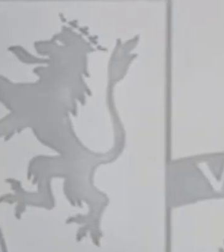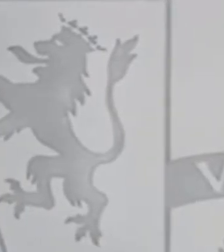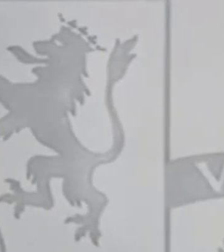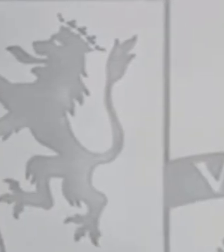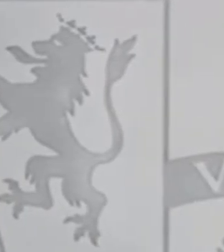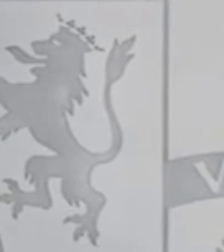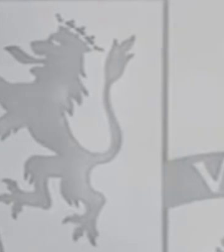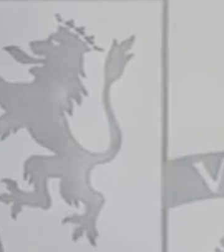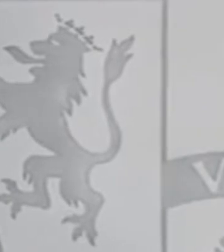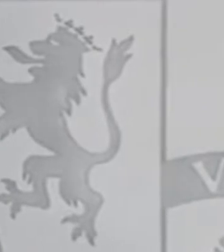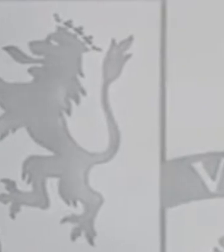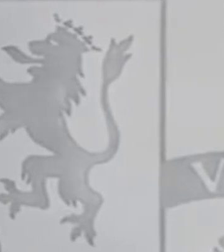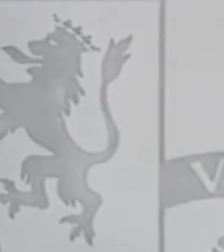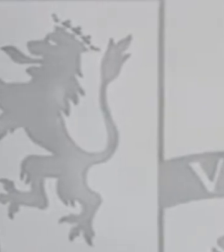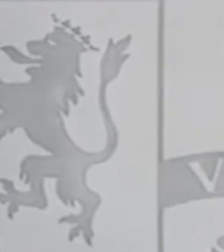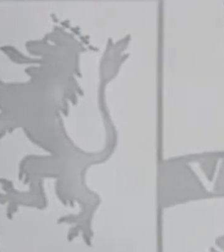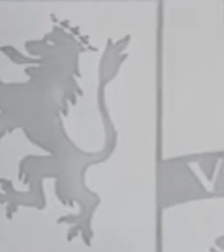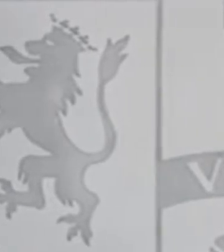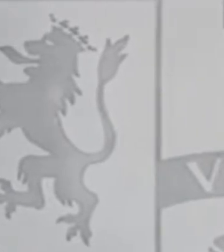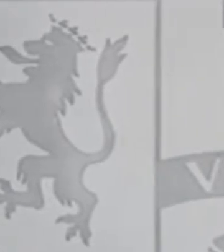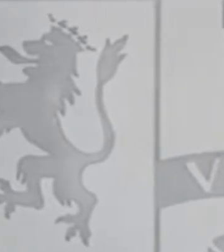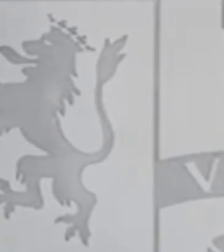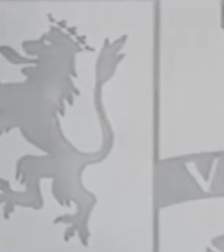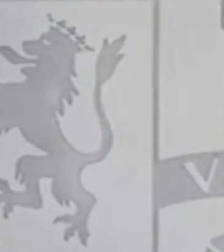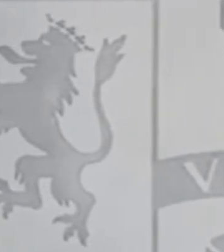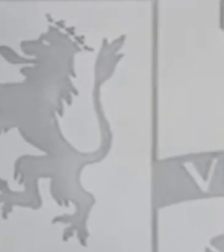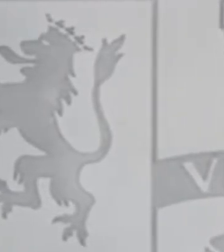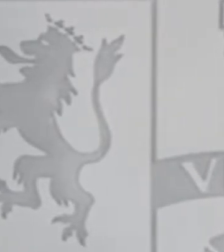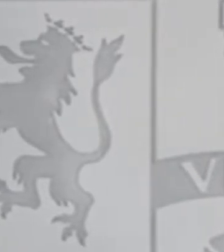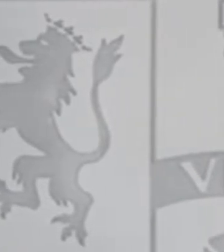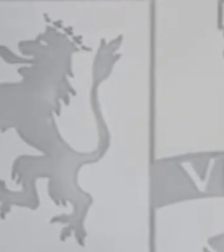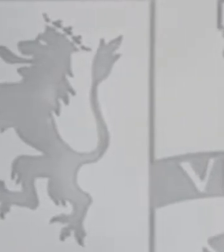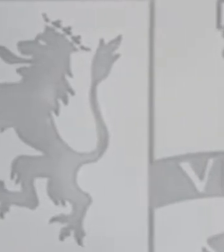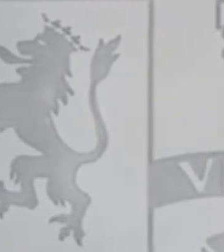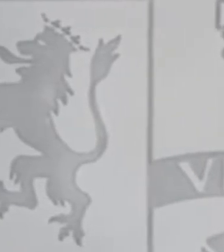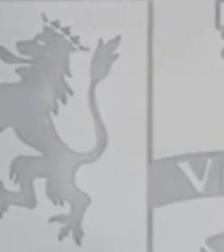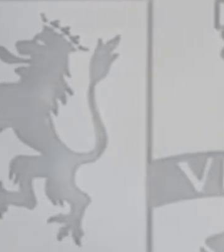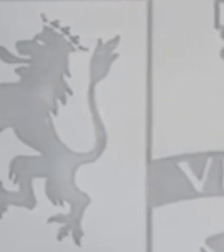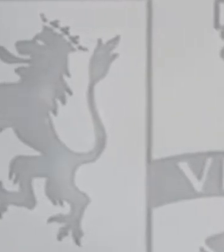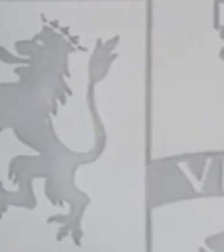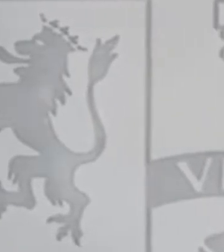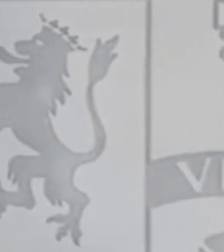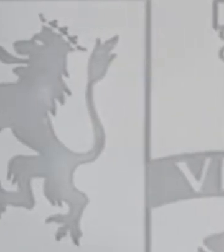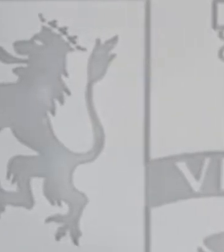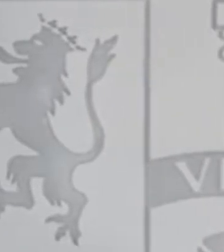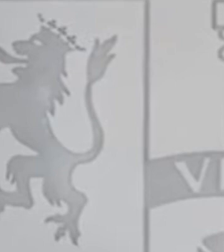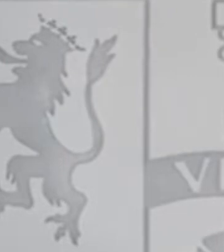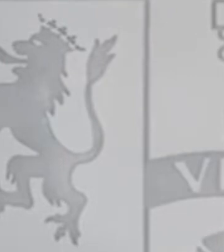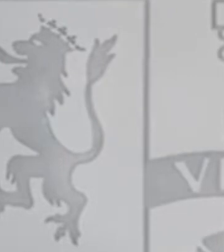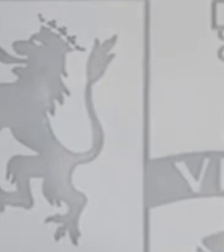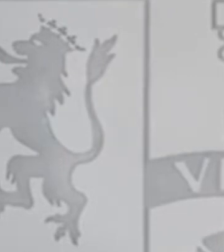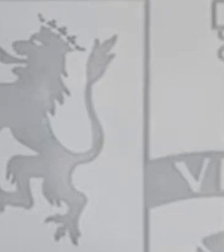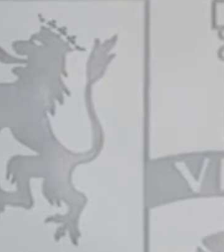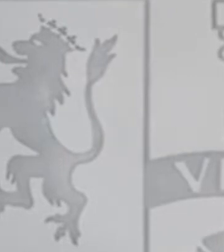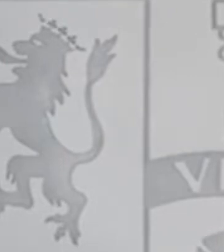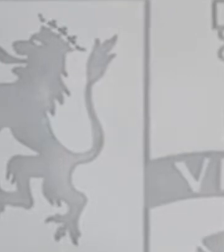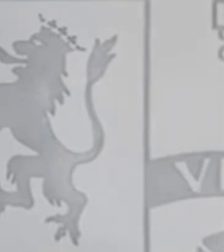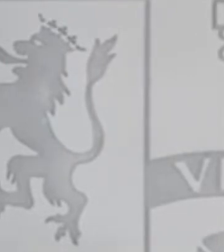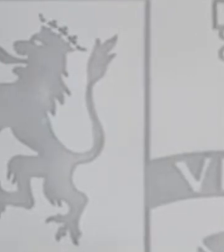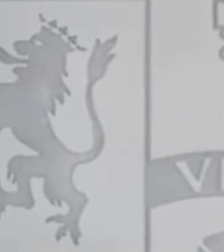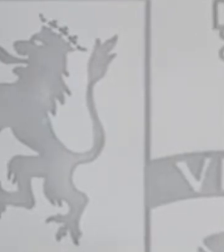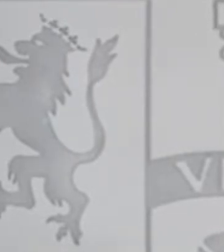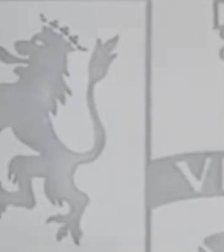lugar, por las duras circunstancias en las que se ha producido. Tenemos como sociedad una doble deuda con todos ellos, con todas